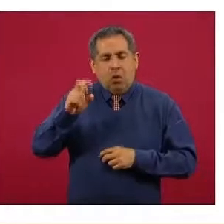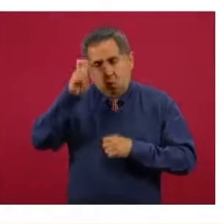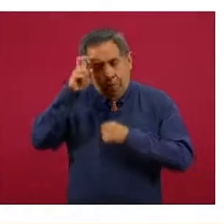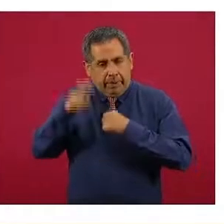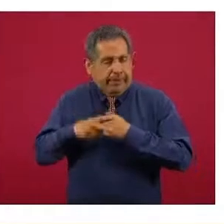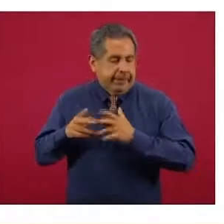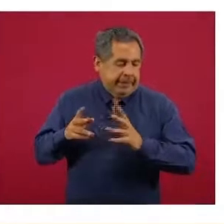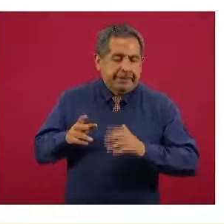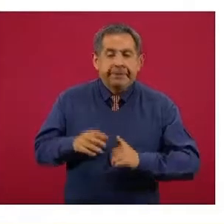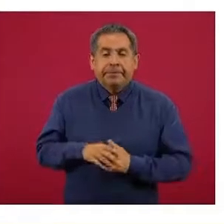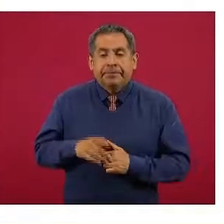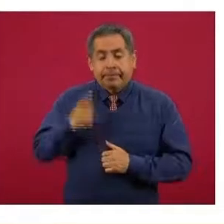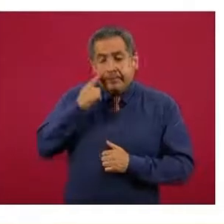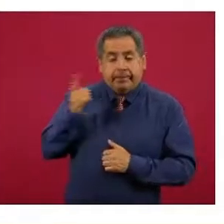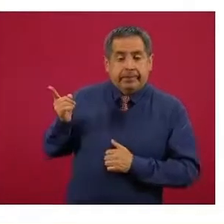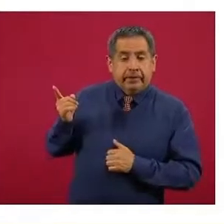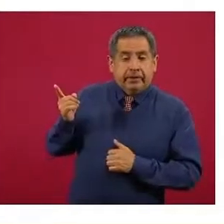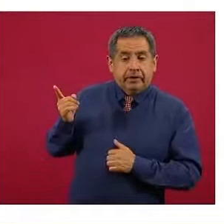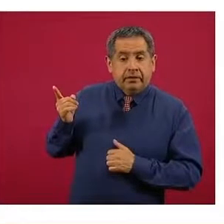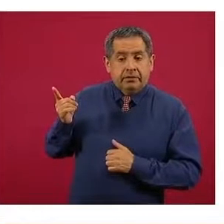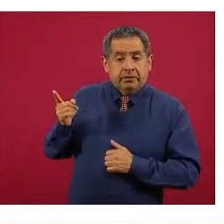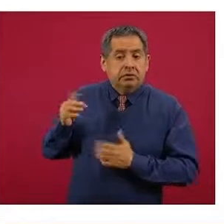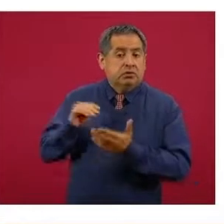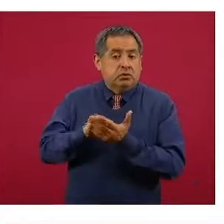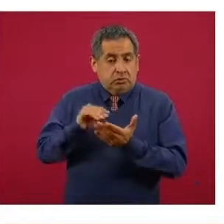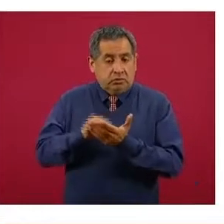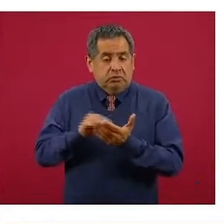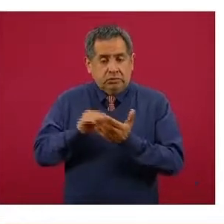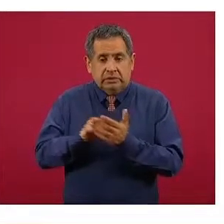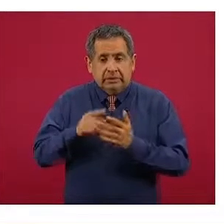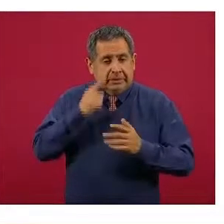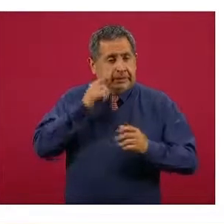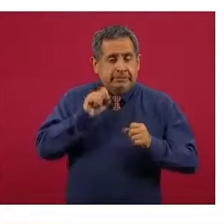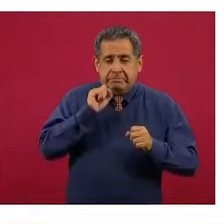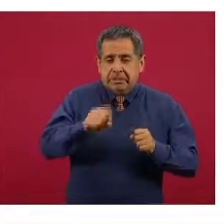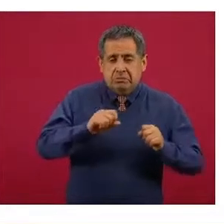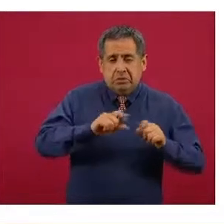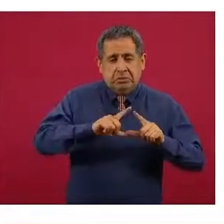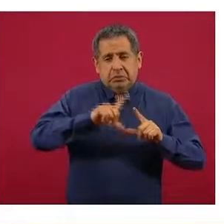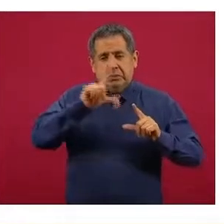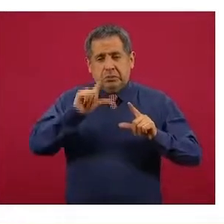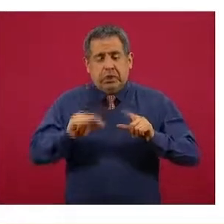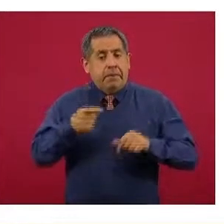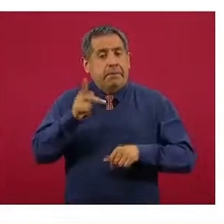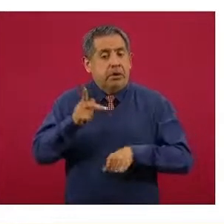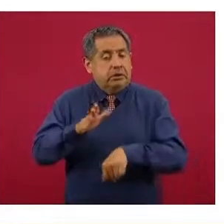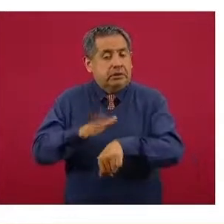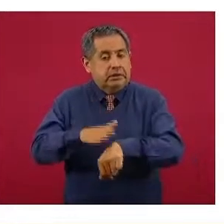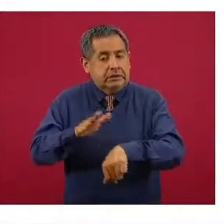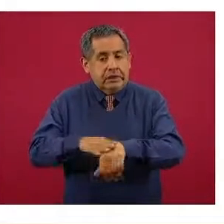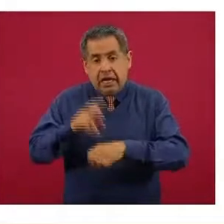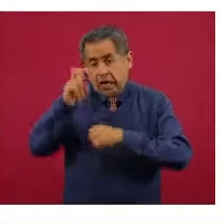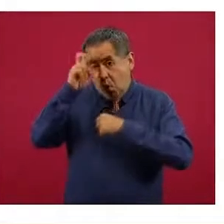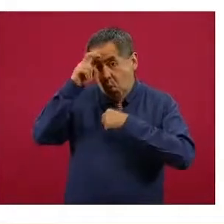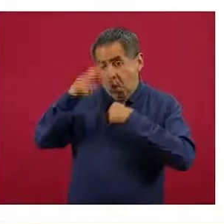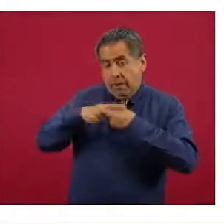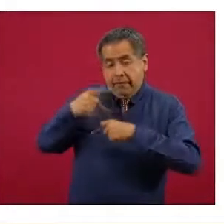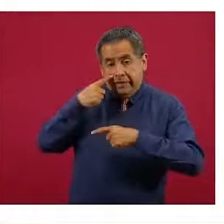casos. Y tenemos las curvas, siguen gruesamente la misma trayectoria, pero aquí quiero hacer notar la curva